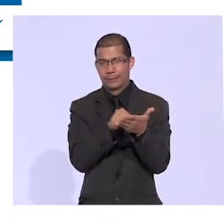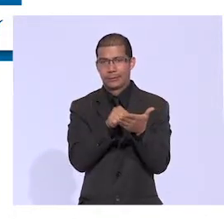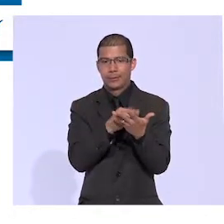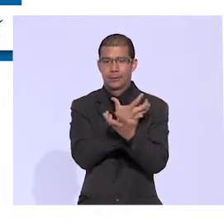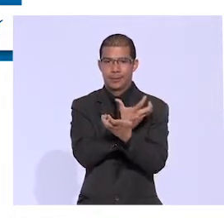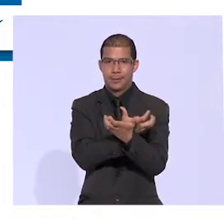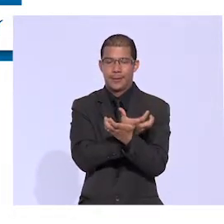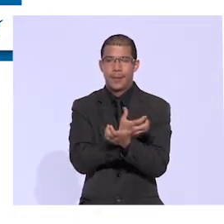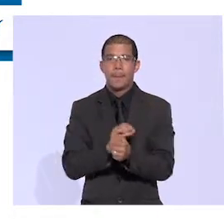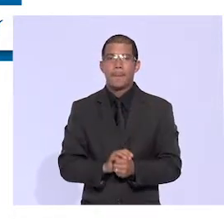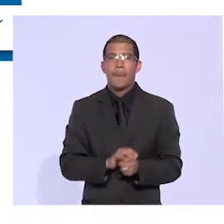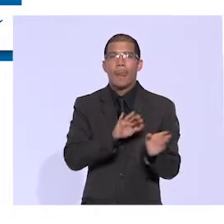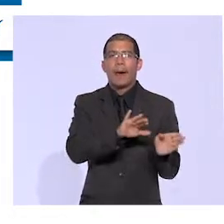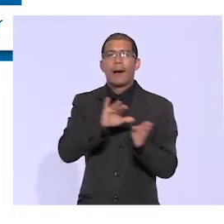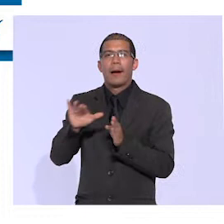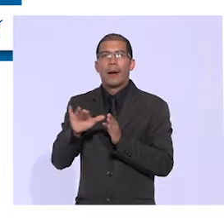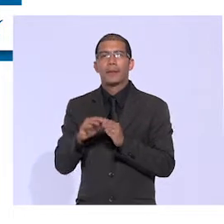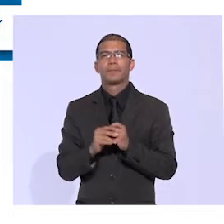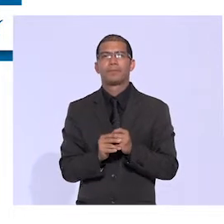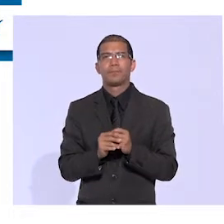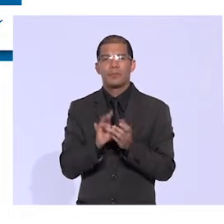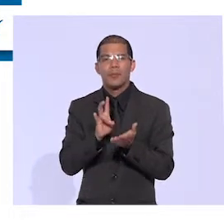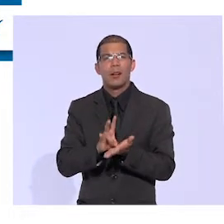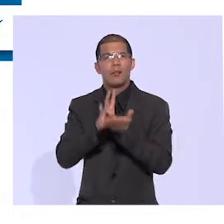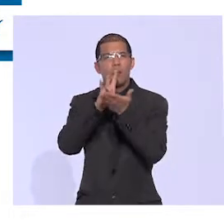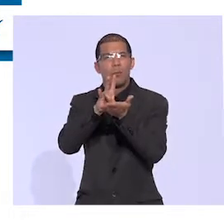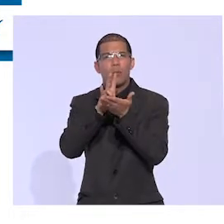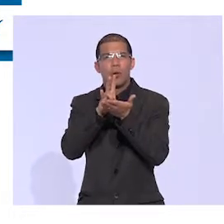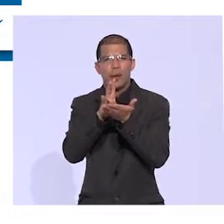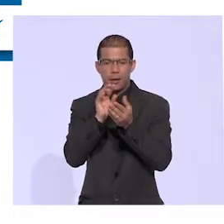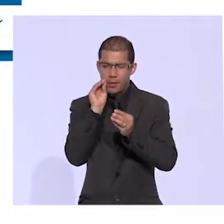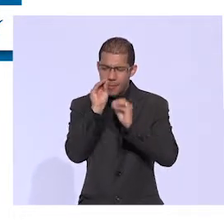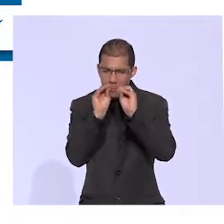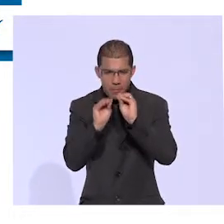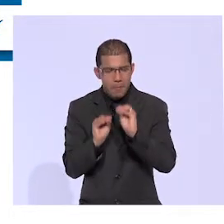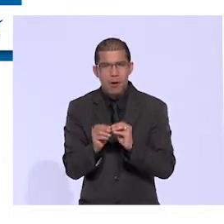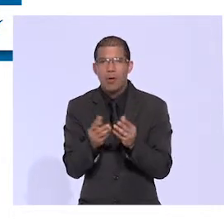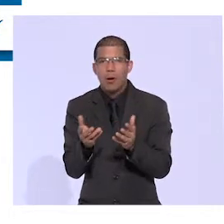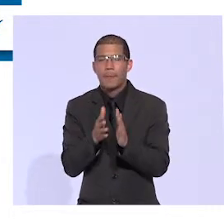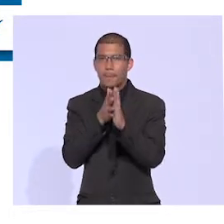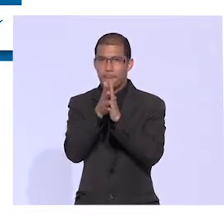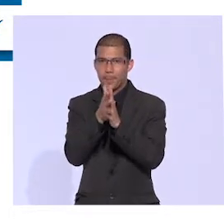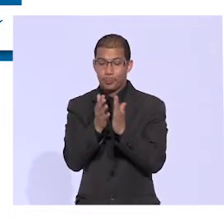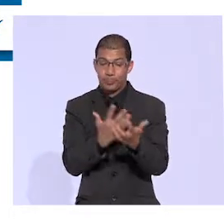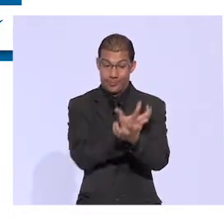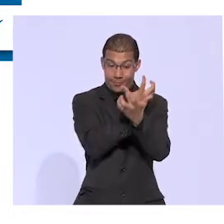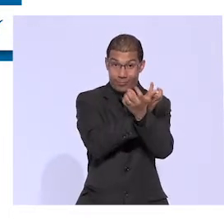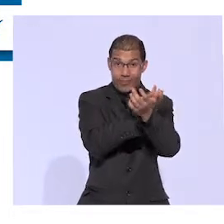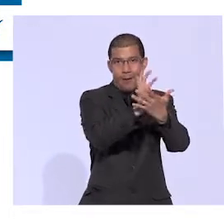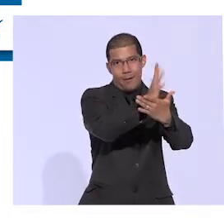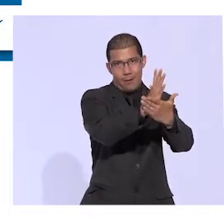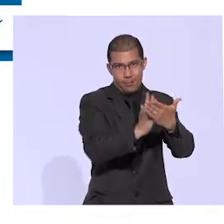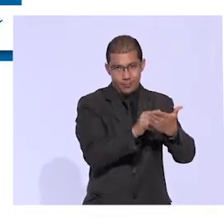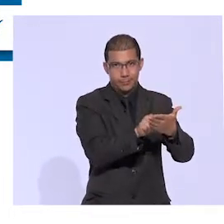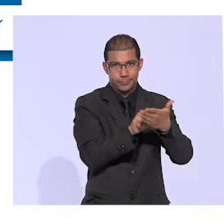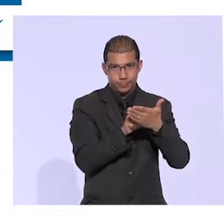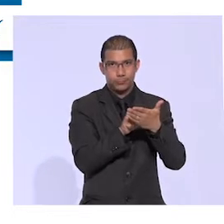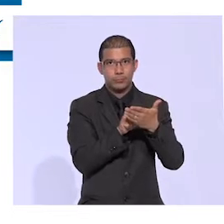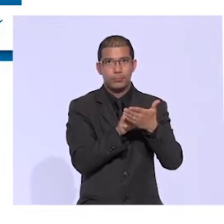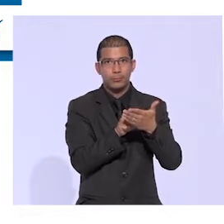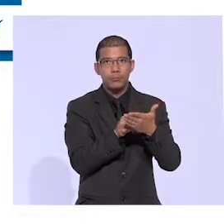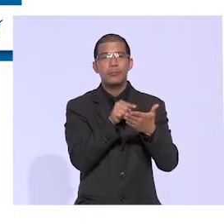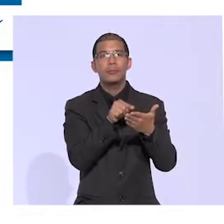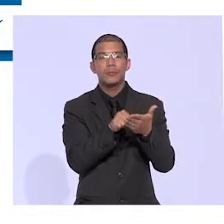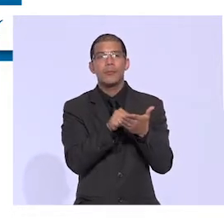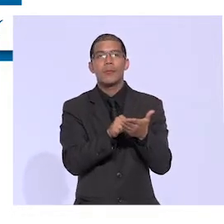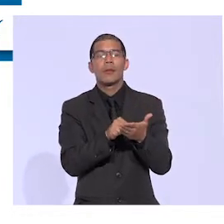Bien, ¿cómo se ha construido el modelo? Pues volvemos a lo mismo. Tenemos el rendimiento en ciencias, que es lo que han obtenido